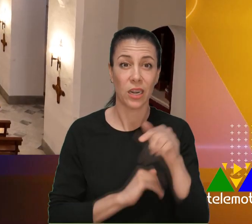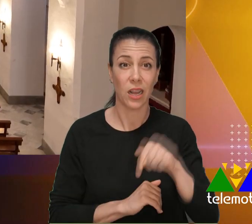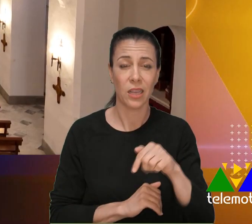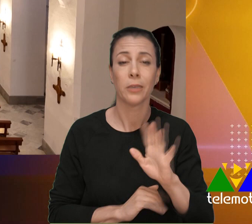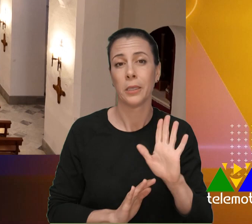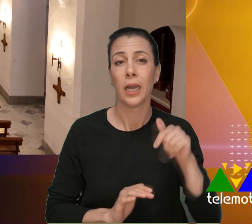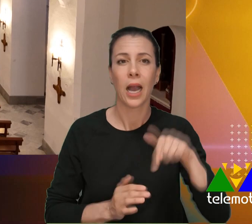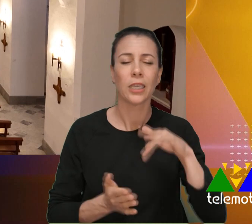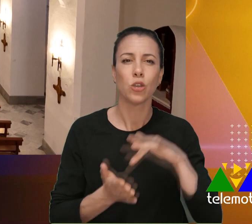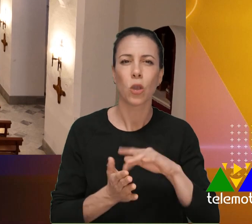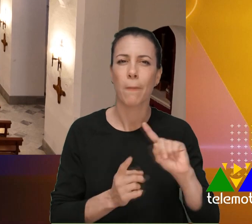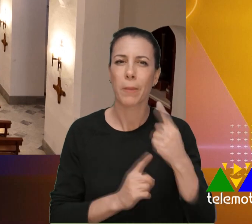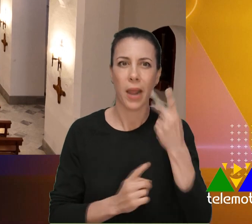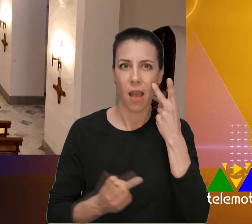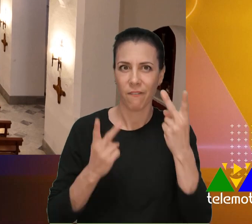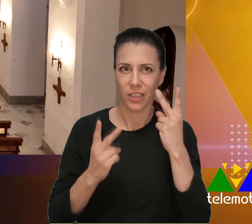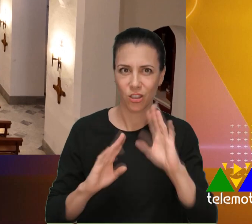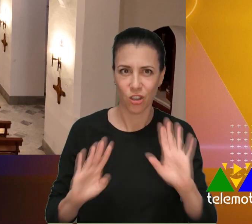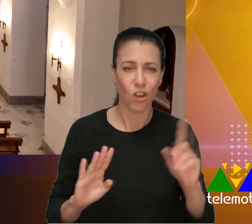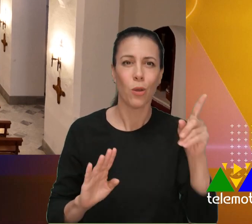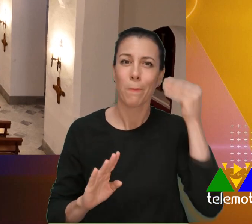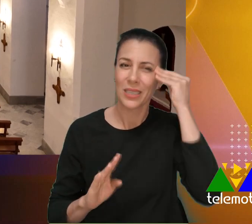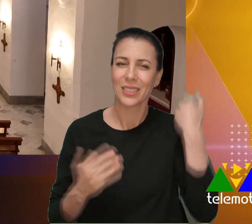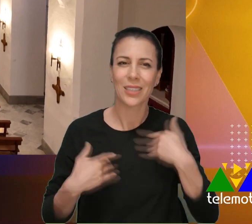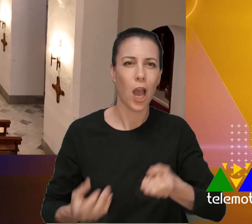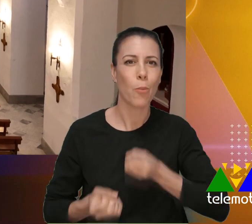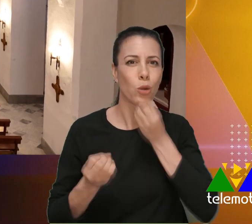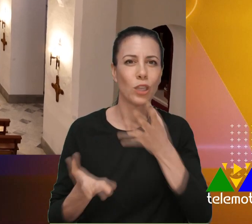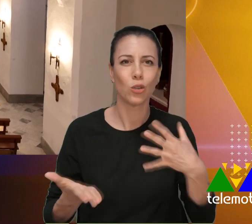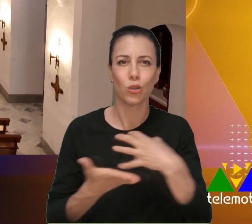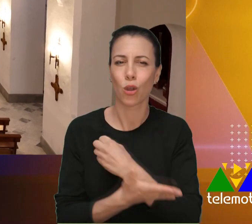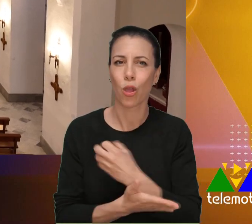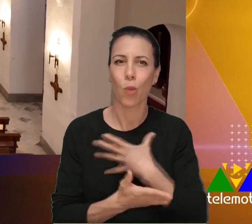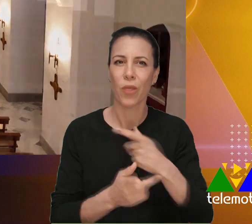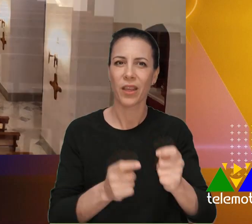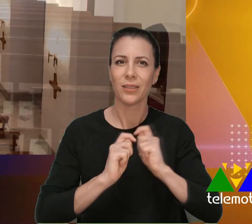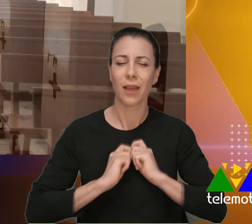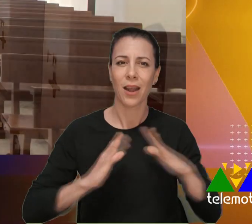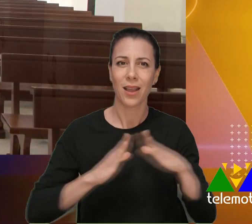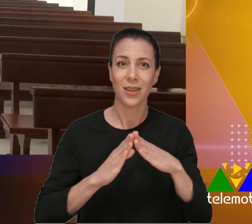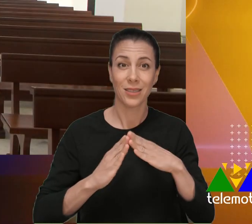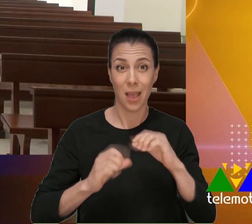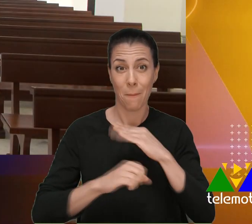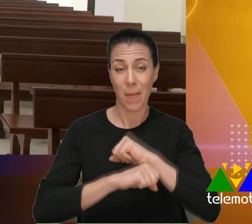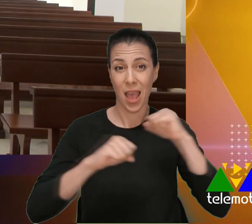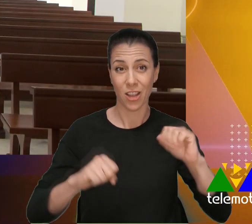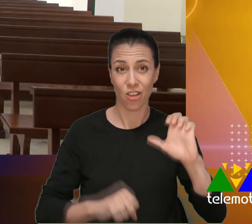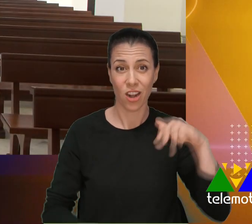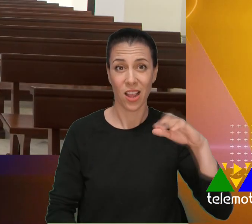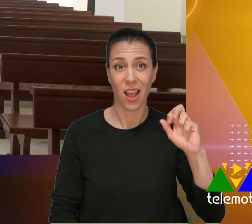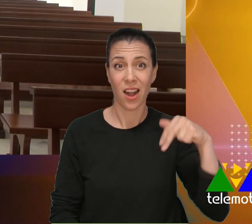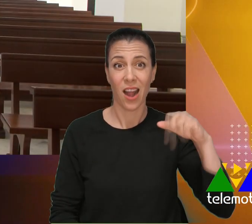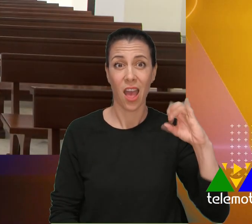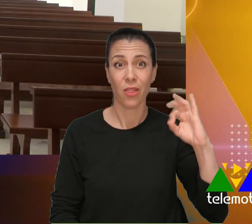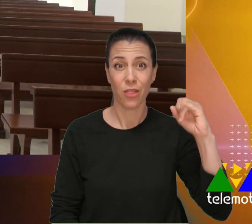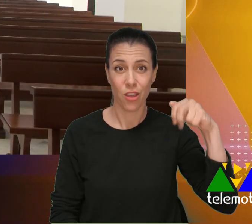una primera visión, no crean ustedes que hemos contado ya todo lo que nos va a ofrecer esta Iglesia Mayor de la Encarnación desde dentro, puesto